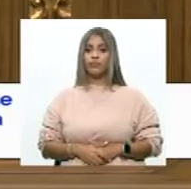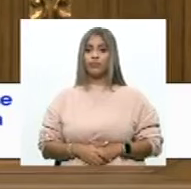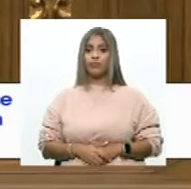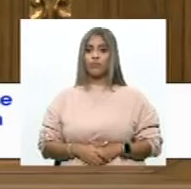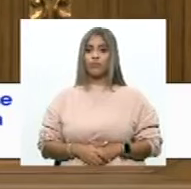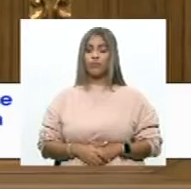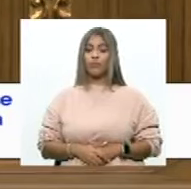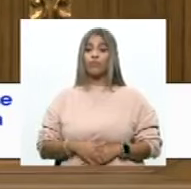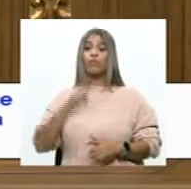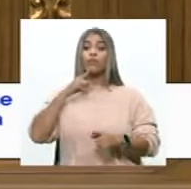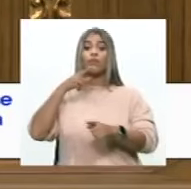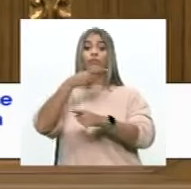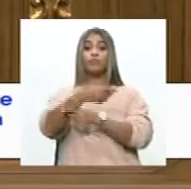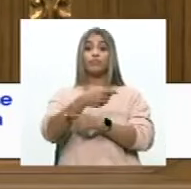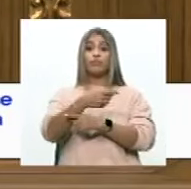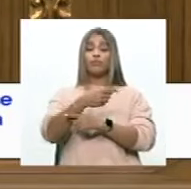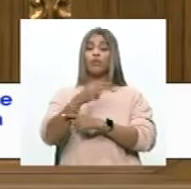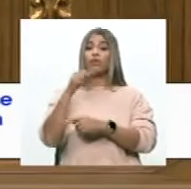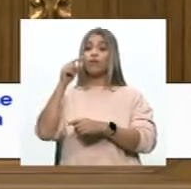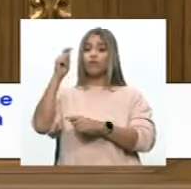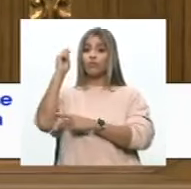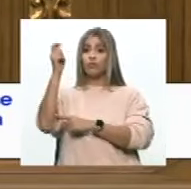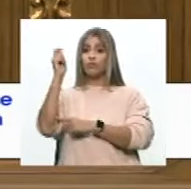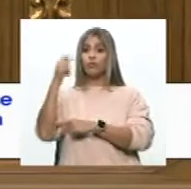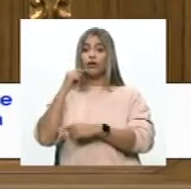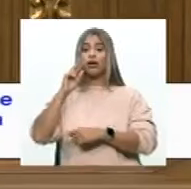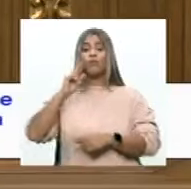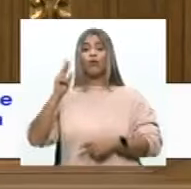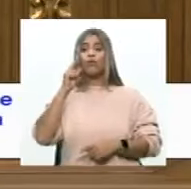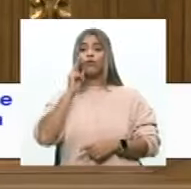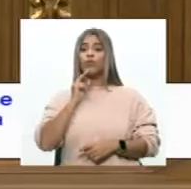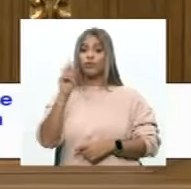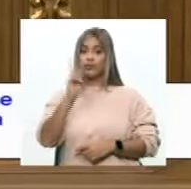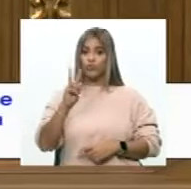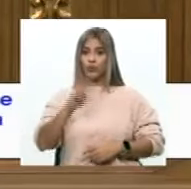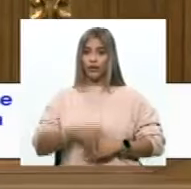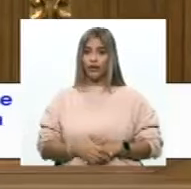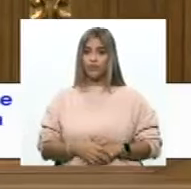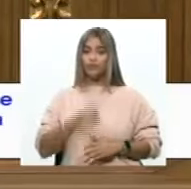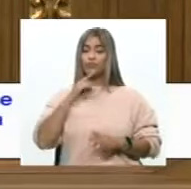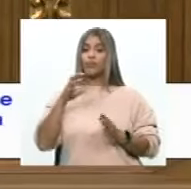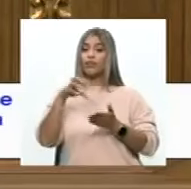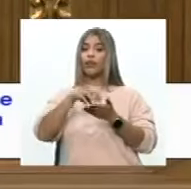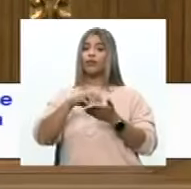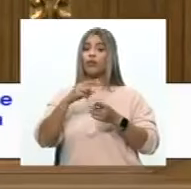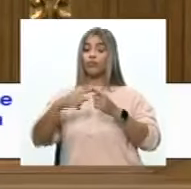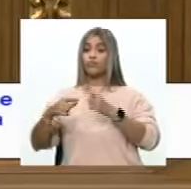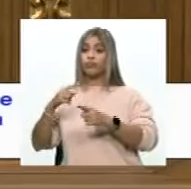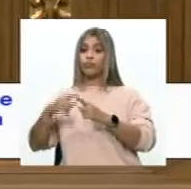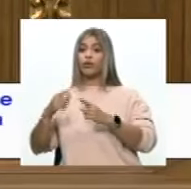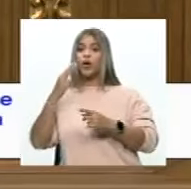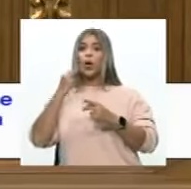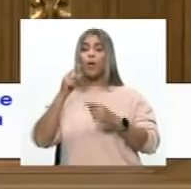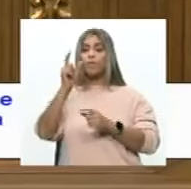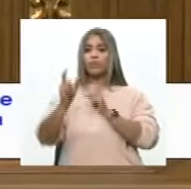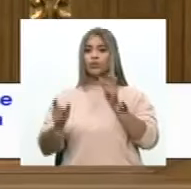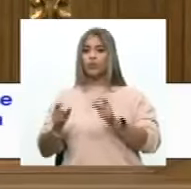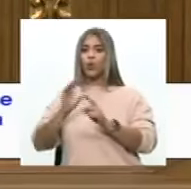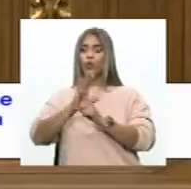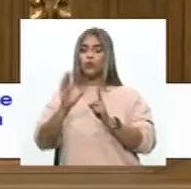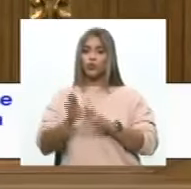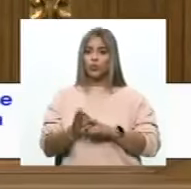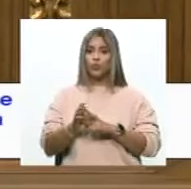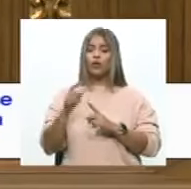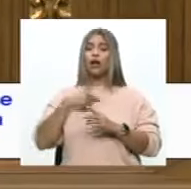Que por mandato constitucional, la República Bolivariana de Venezuela es un Estado multiétnico y pluricultural